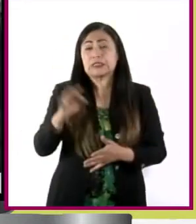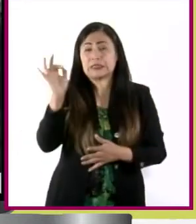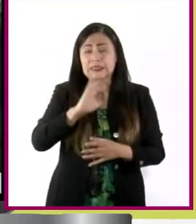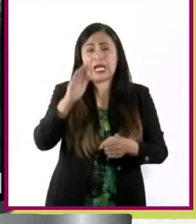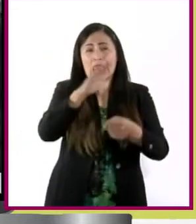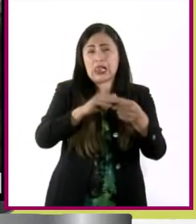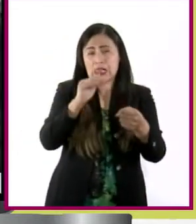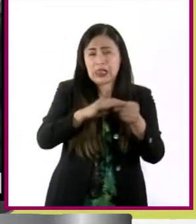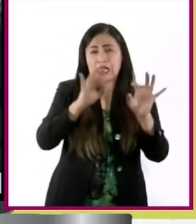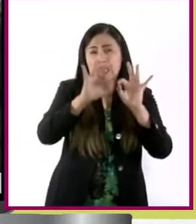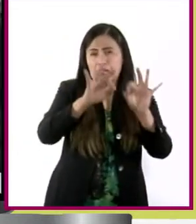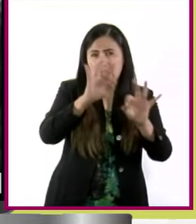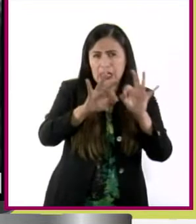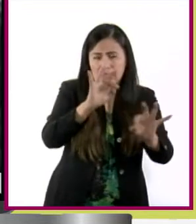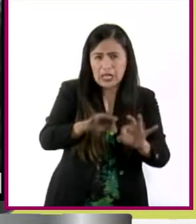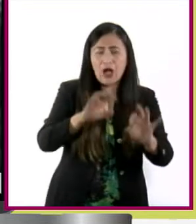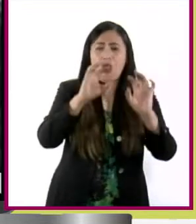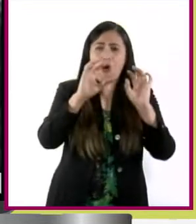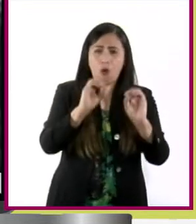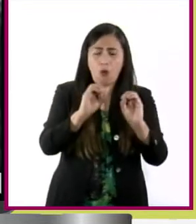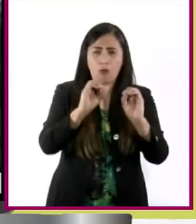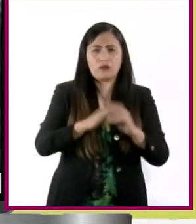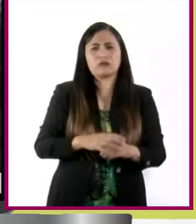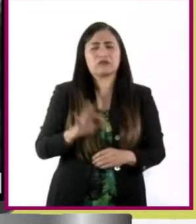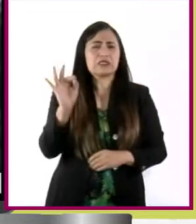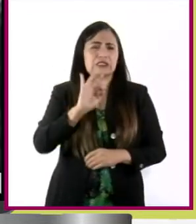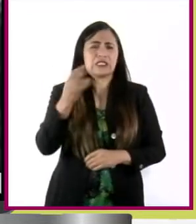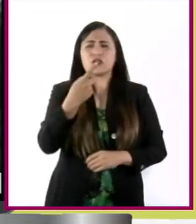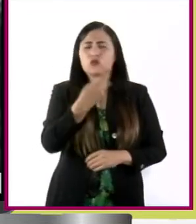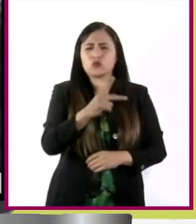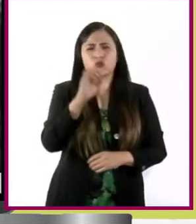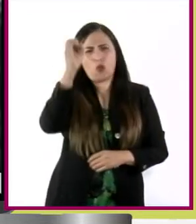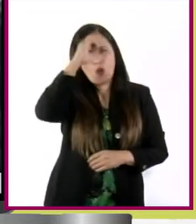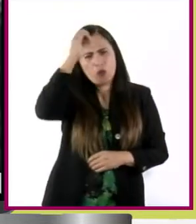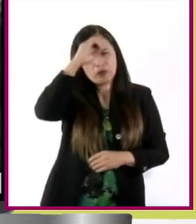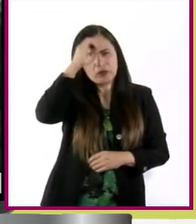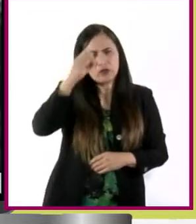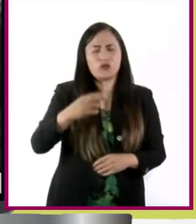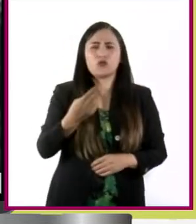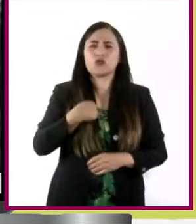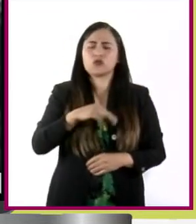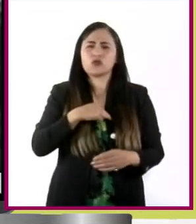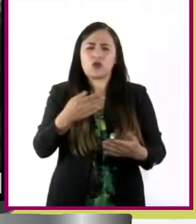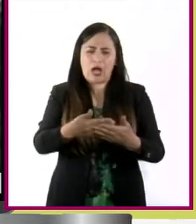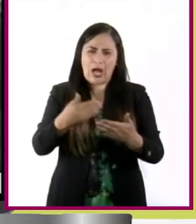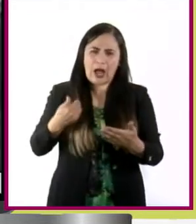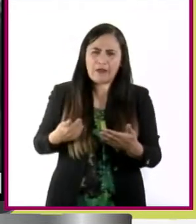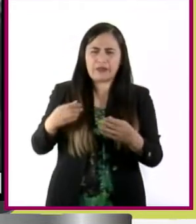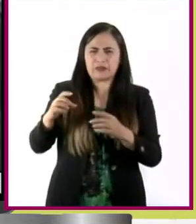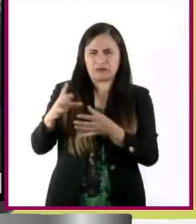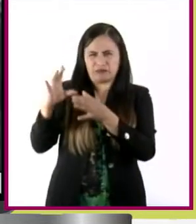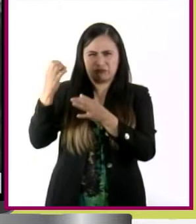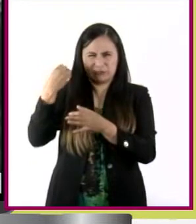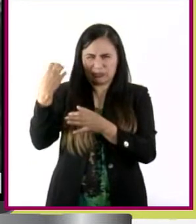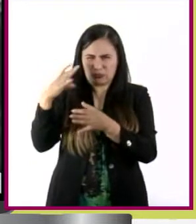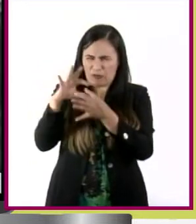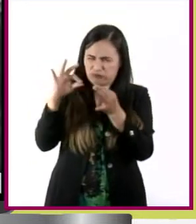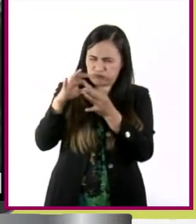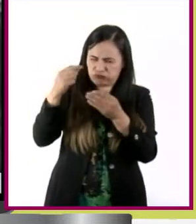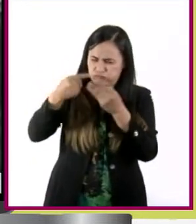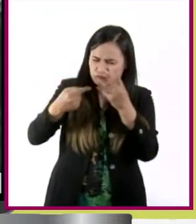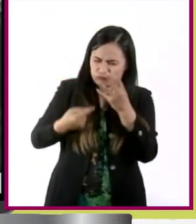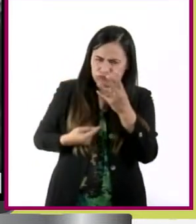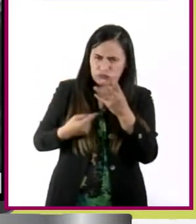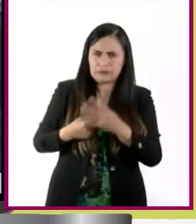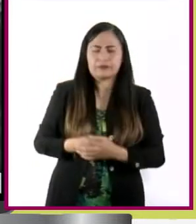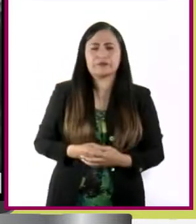convencer de algo o defender una postura, vamos a tener que desarrollar un discurso argumentativo. Cuando en realidad lo